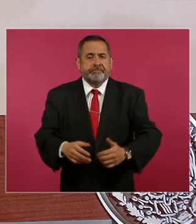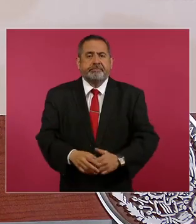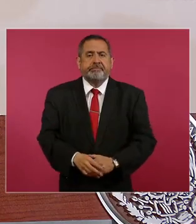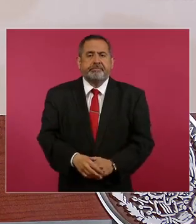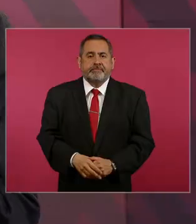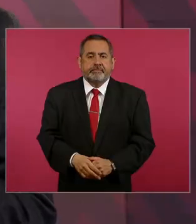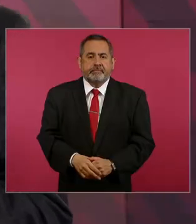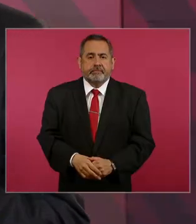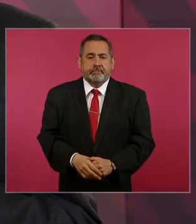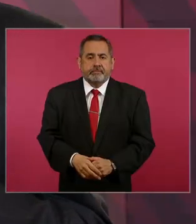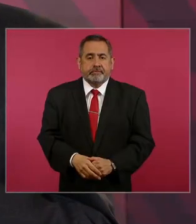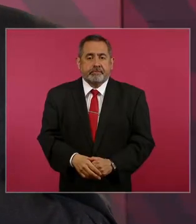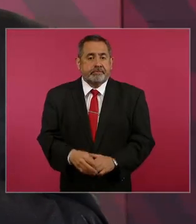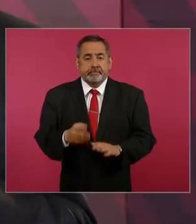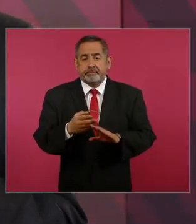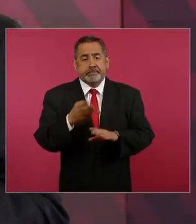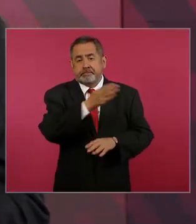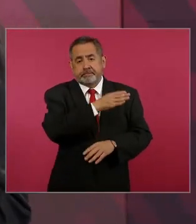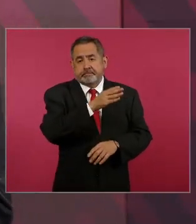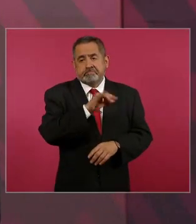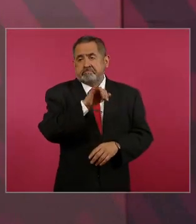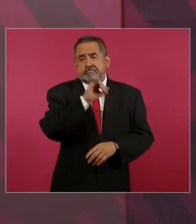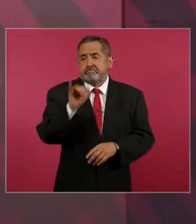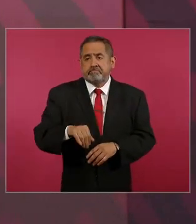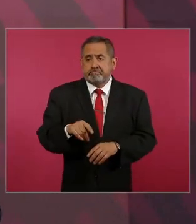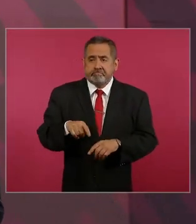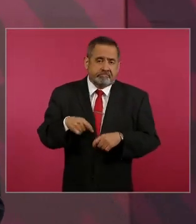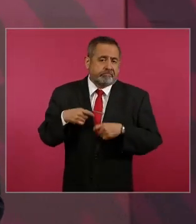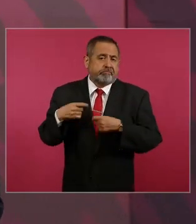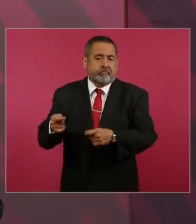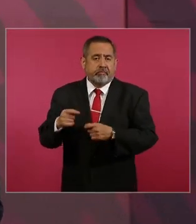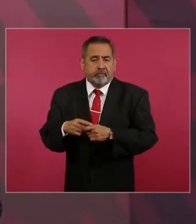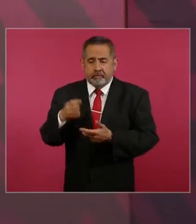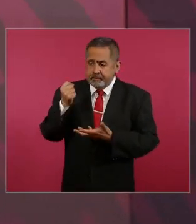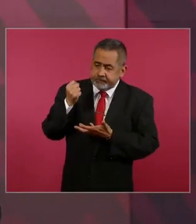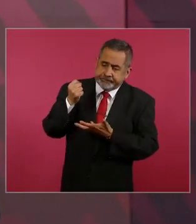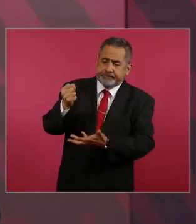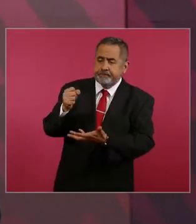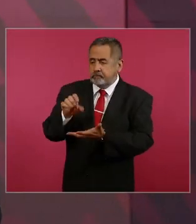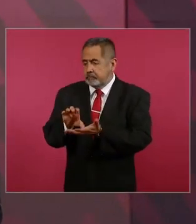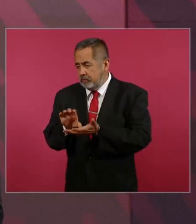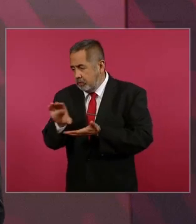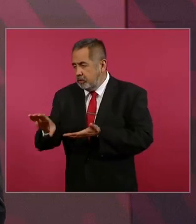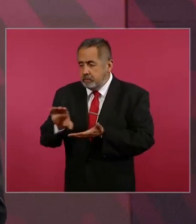nunca se van entregados presupuestos